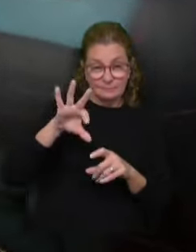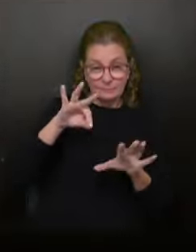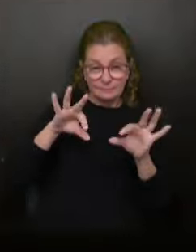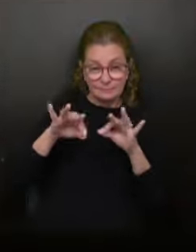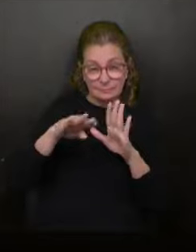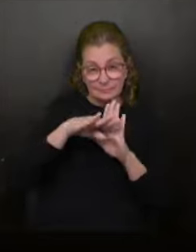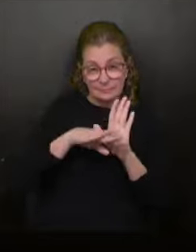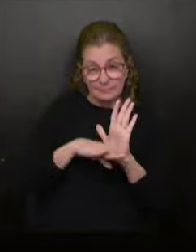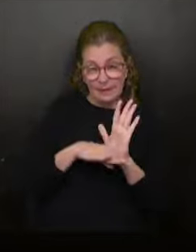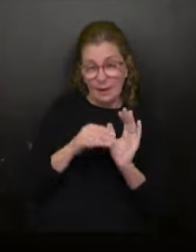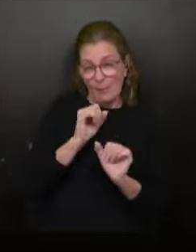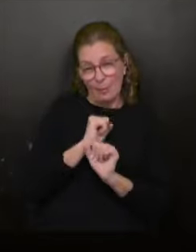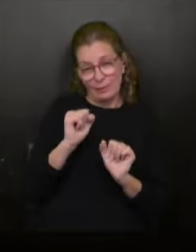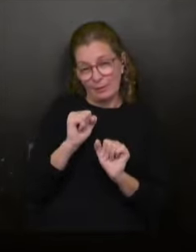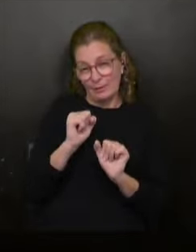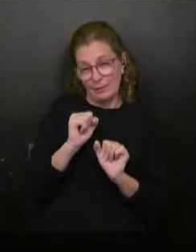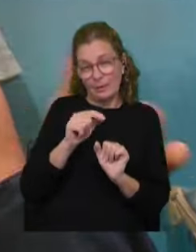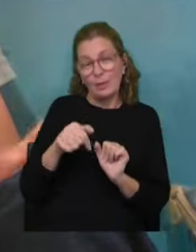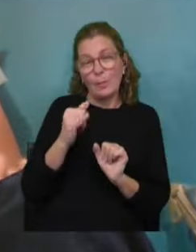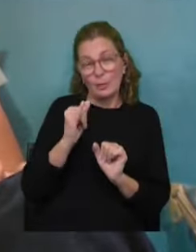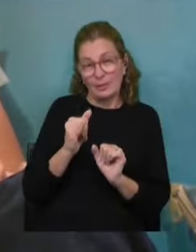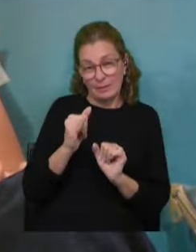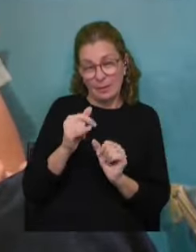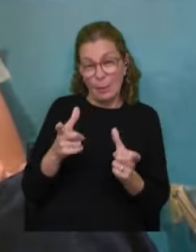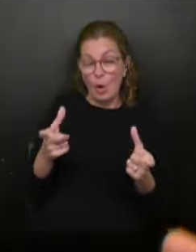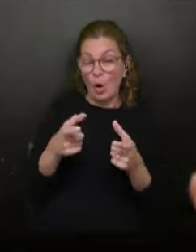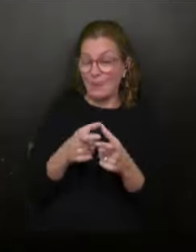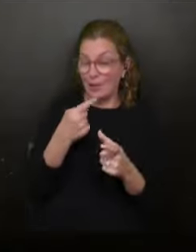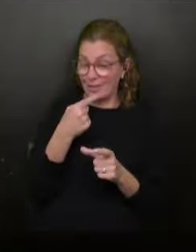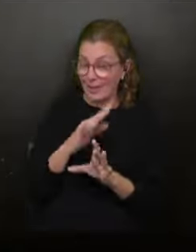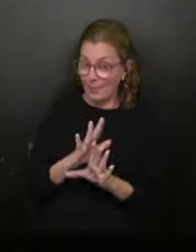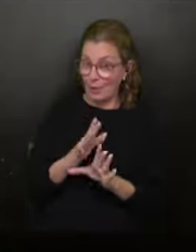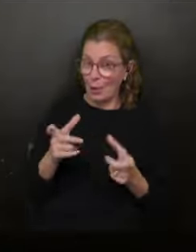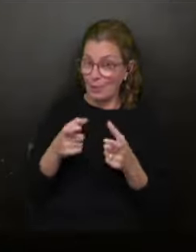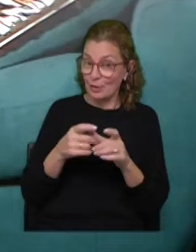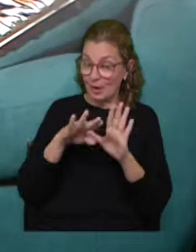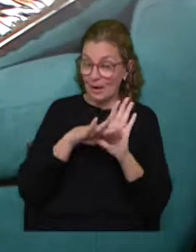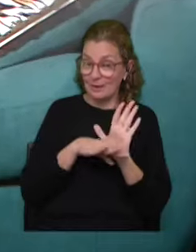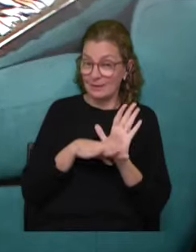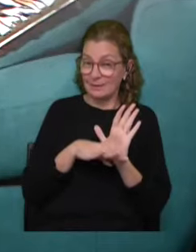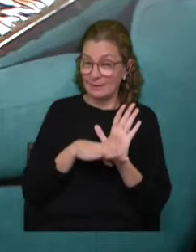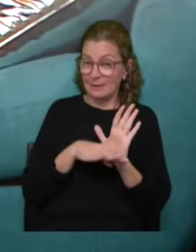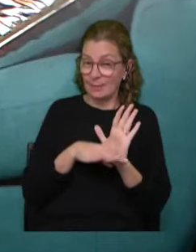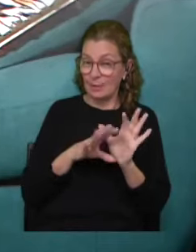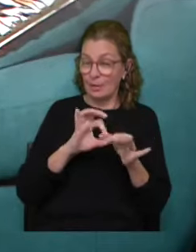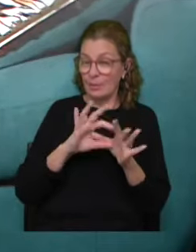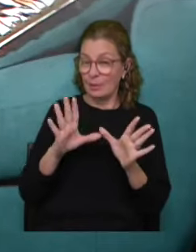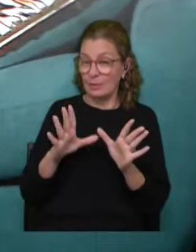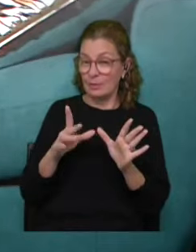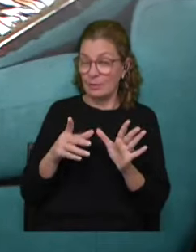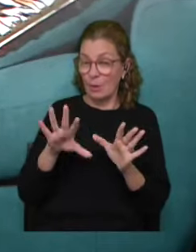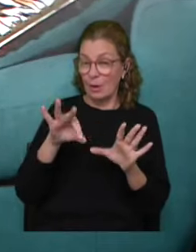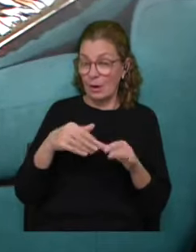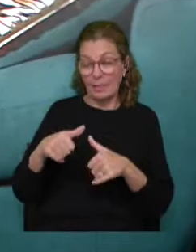lista de temas. No, es imposible. Después sí la ponés. Tiene que haber como una comisión, digamos. Comisión de la lista. Claro, y es muy democrático, entonces o